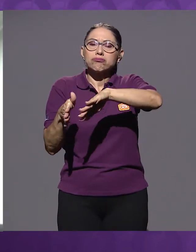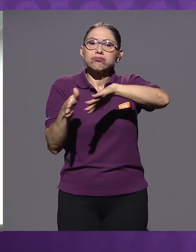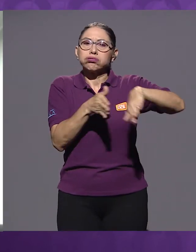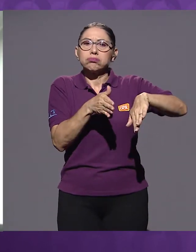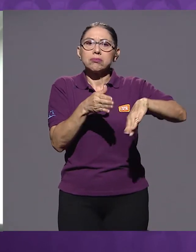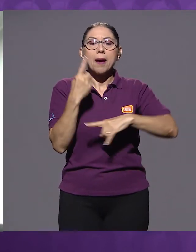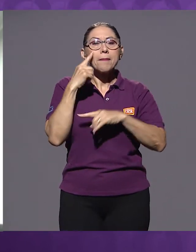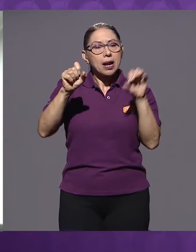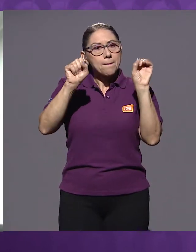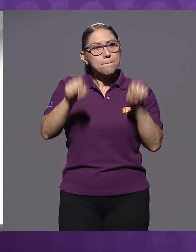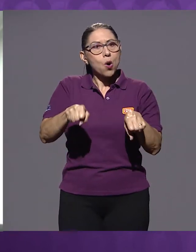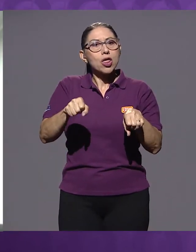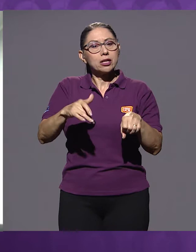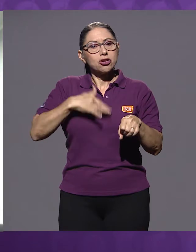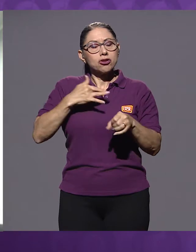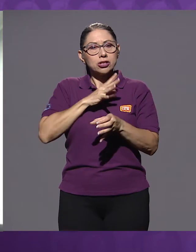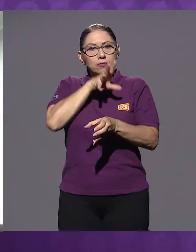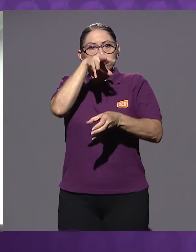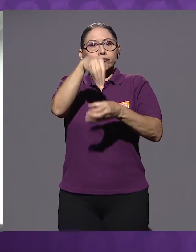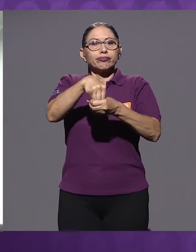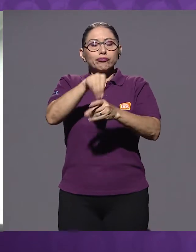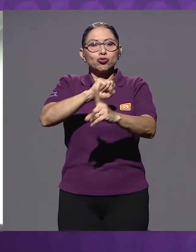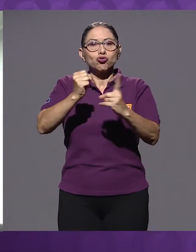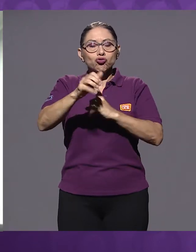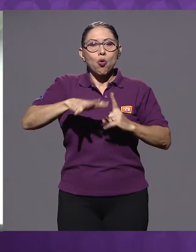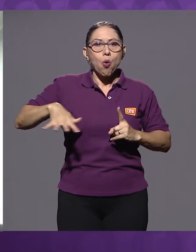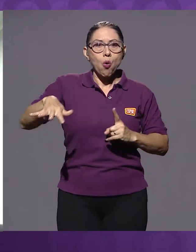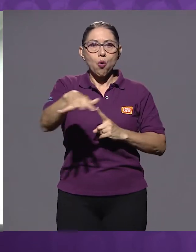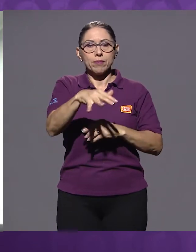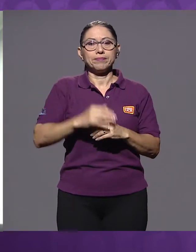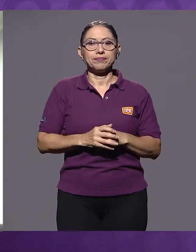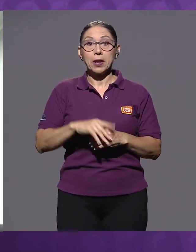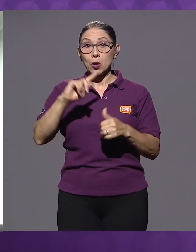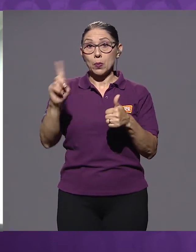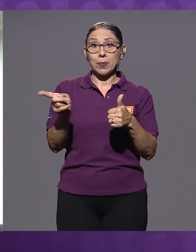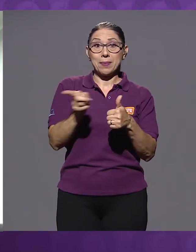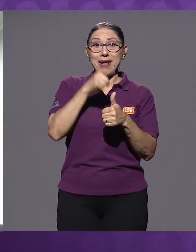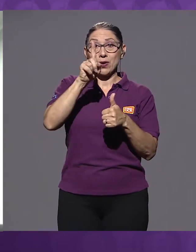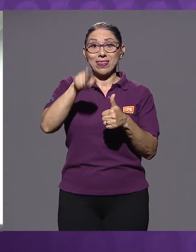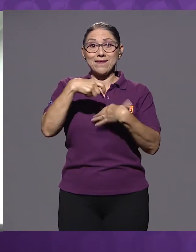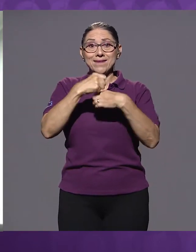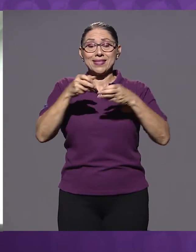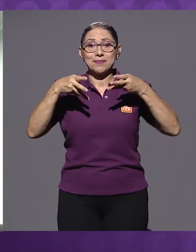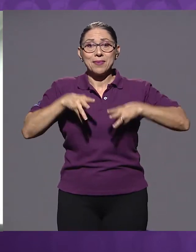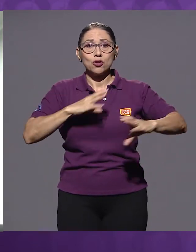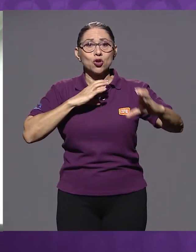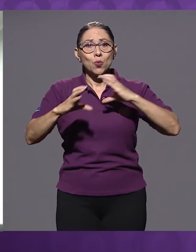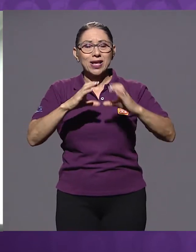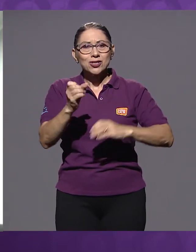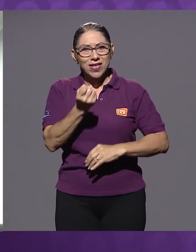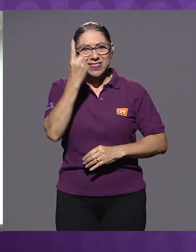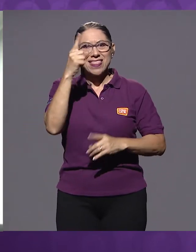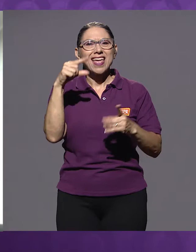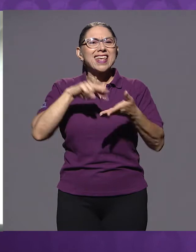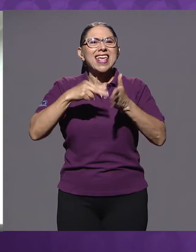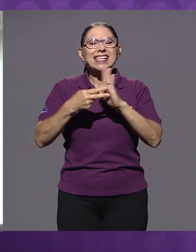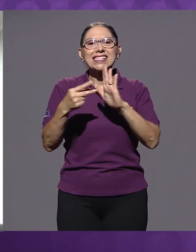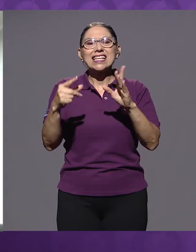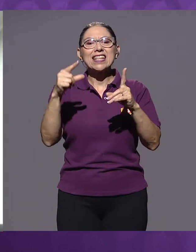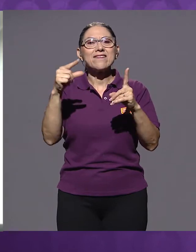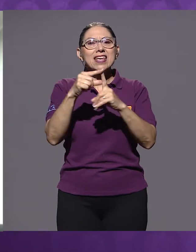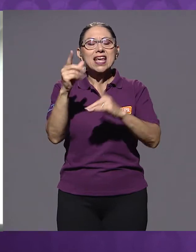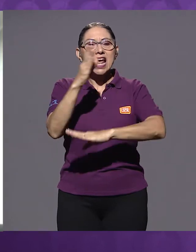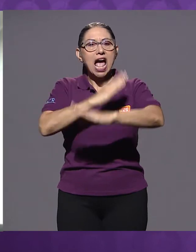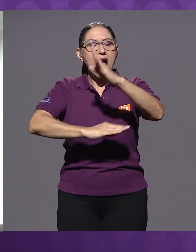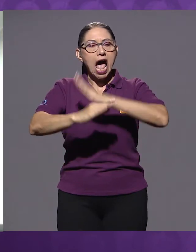ser bien incluidos dentro de la sociedad. Entonces, lo primero que tienen que hacer los medios de comunicación es entender ese concepto.